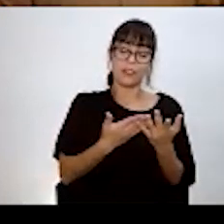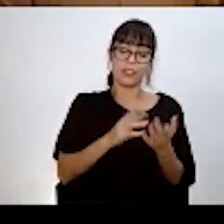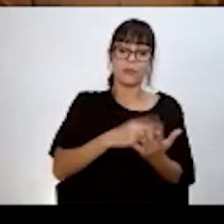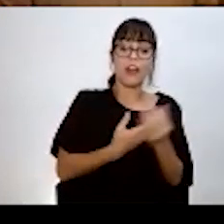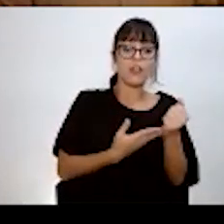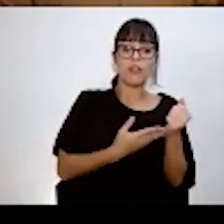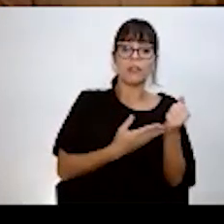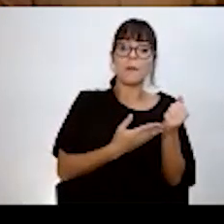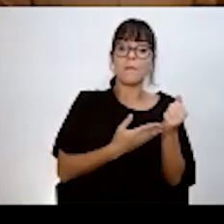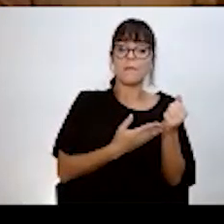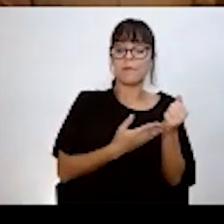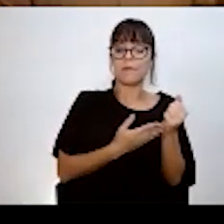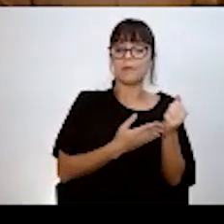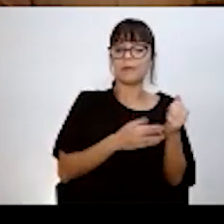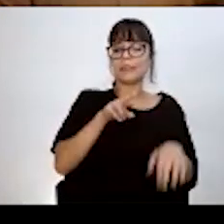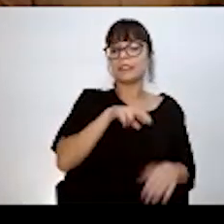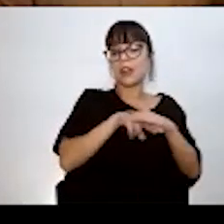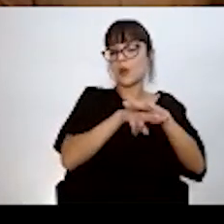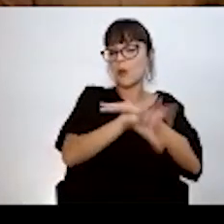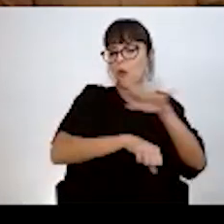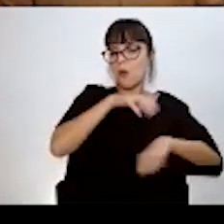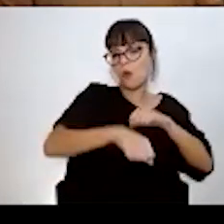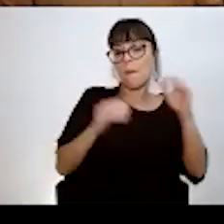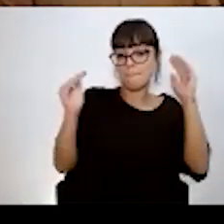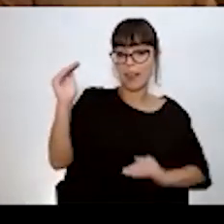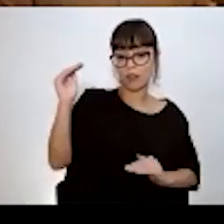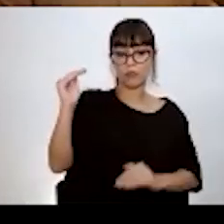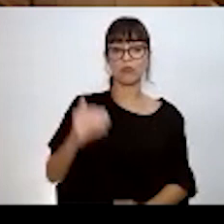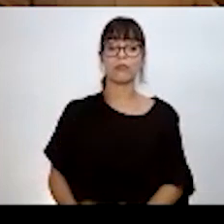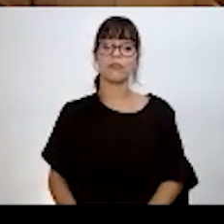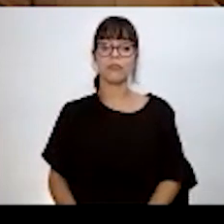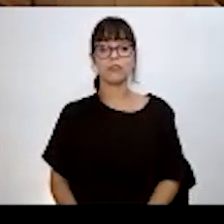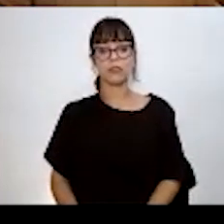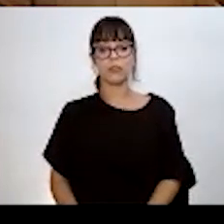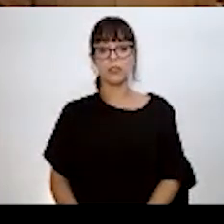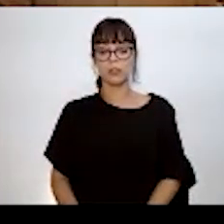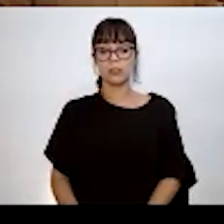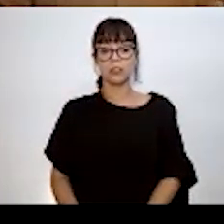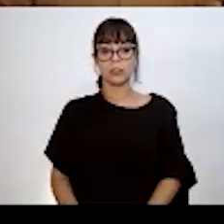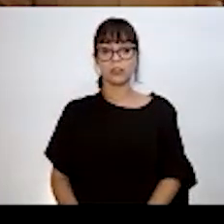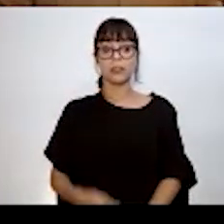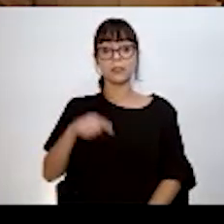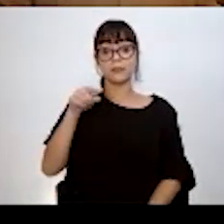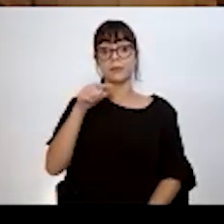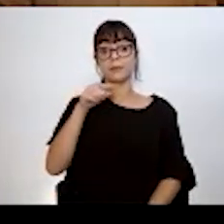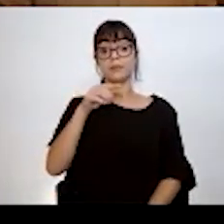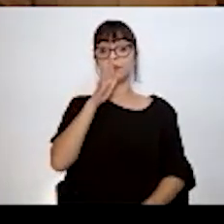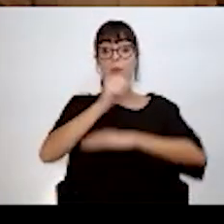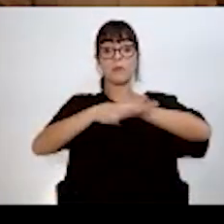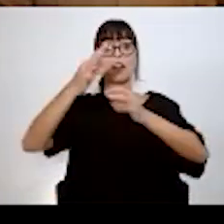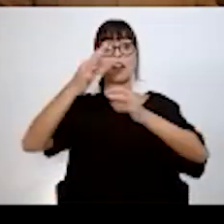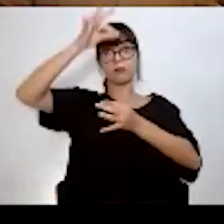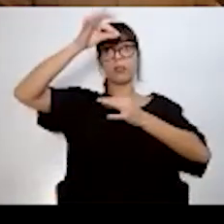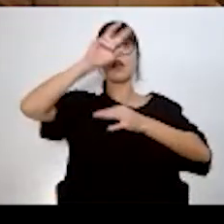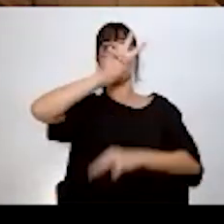de yacimientos de Gran Canaria por encima de los 250 metros del nivel del mar se mantiene, por así decir, estable a lo